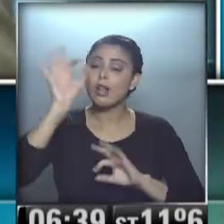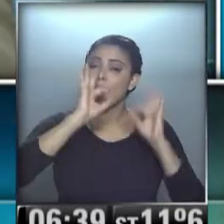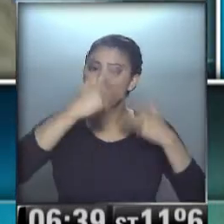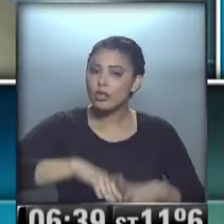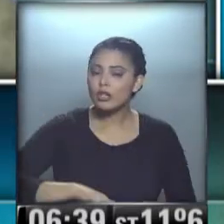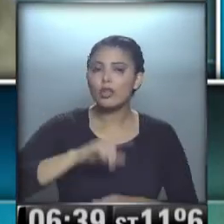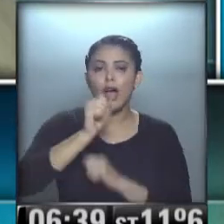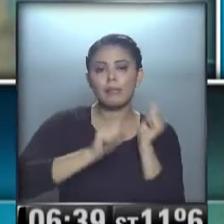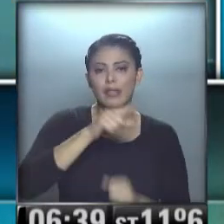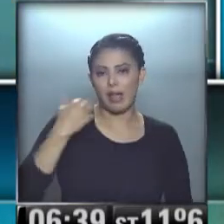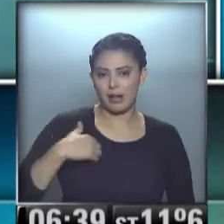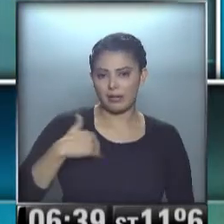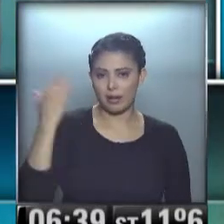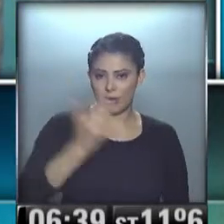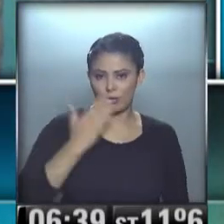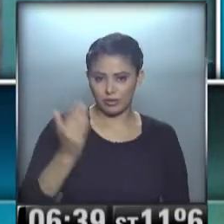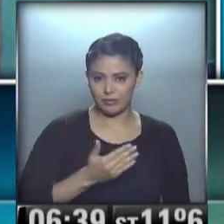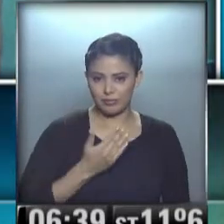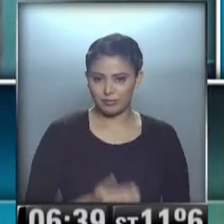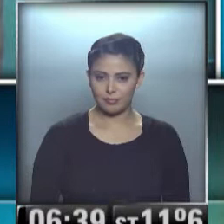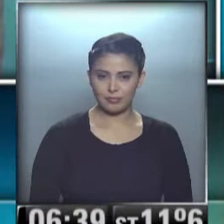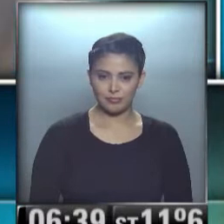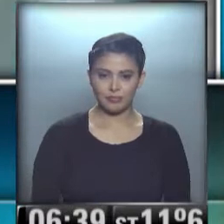por empresas argentinas.